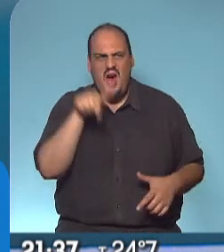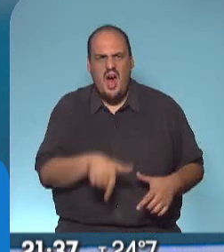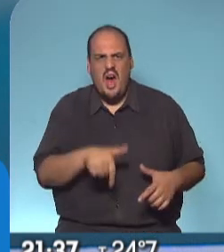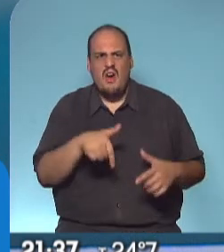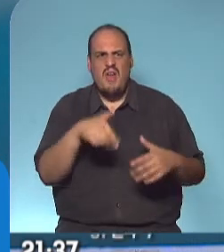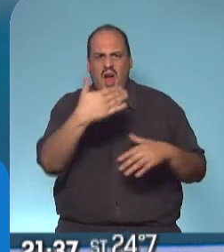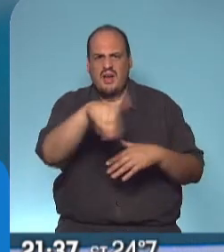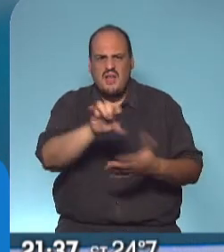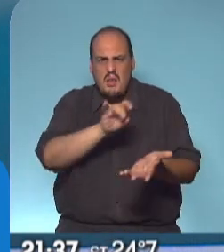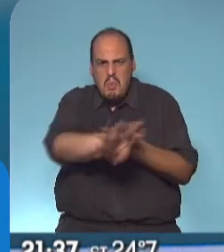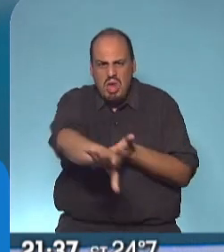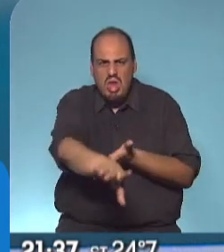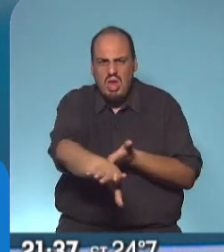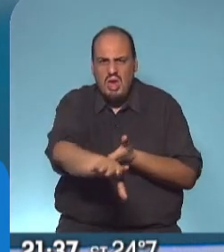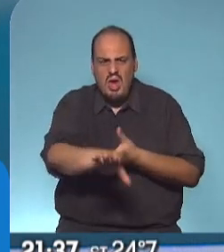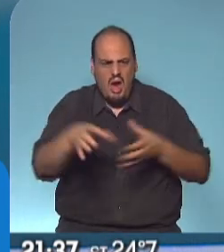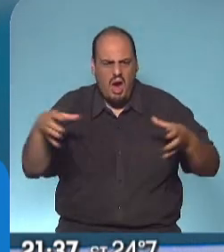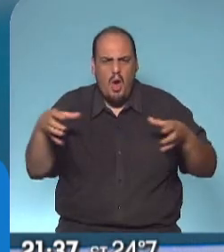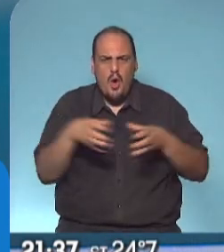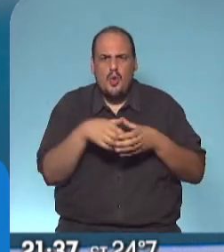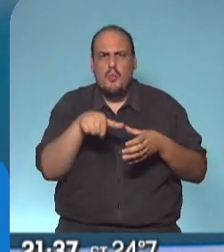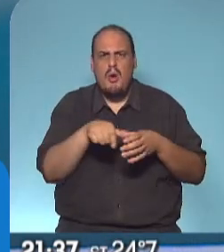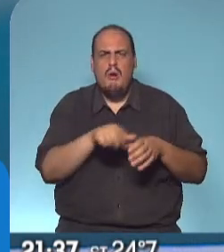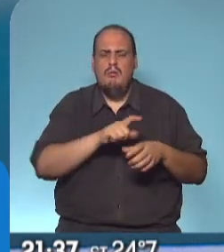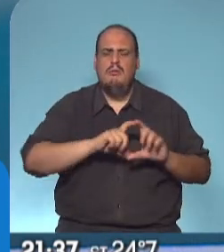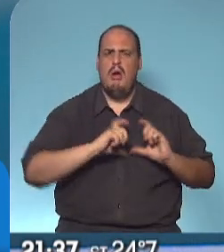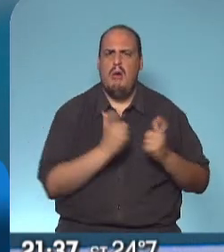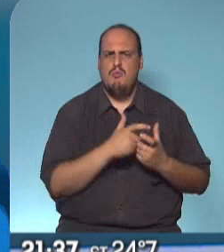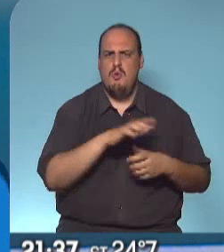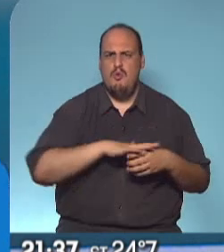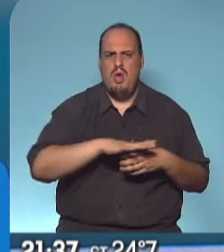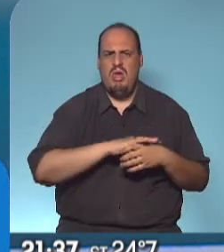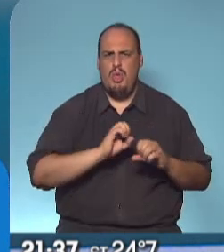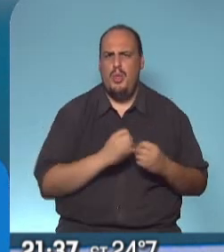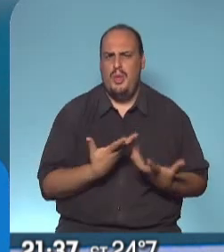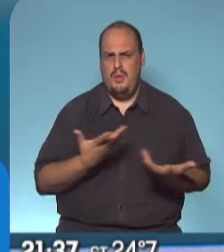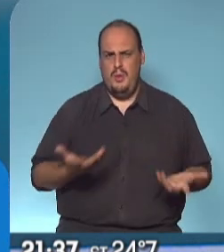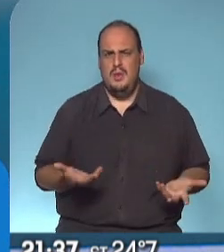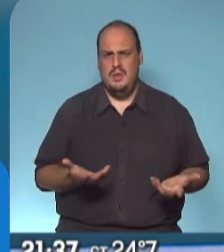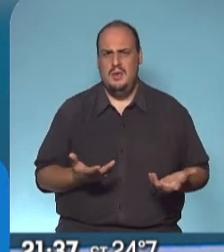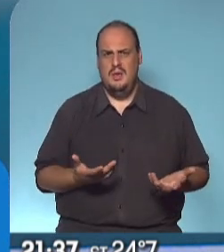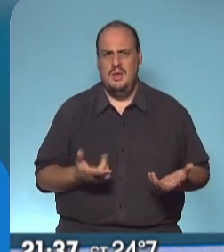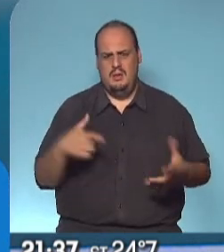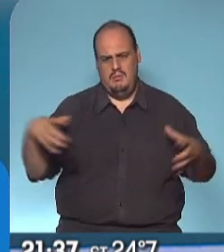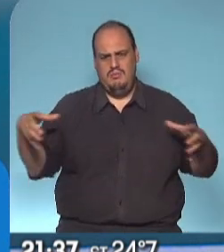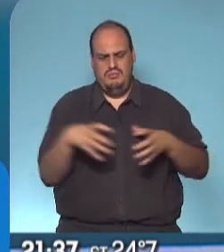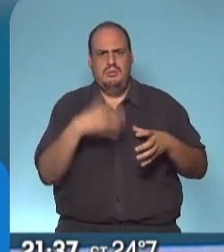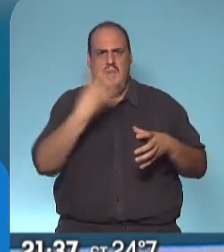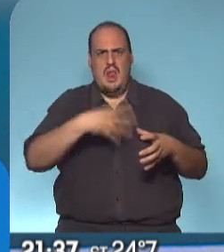de pandemia a una colectividad, a una comunidad vulnerada y sobre todo dentro del gran colectivo